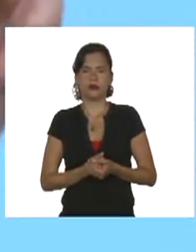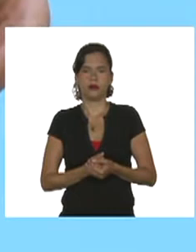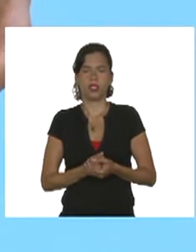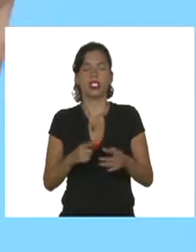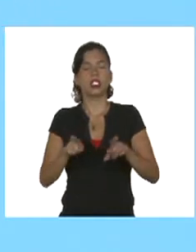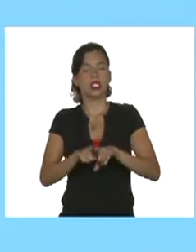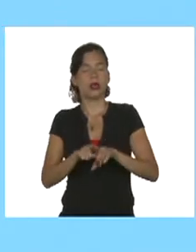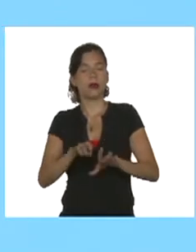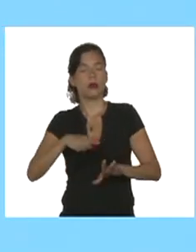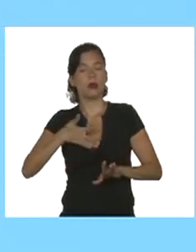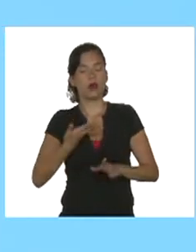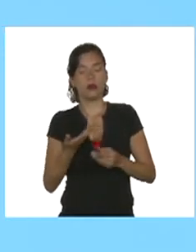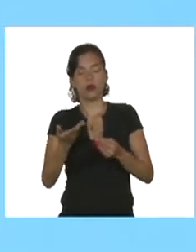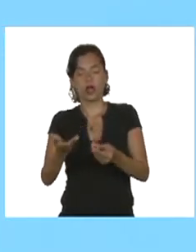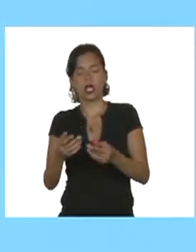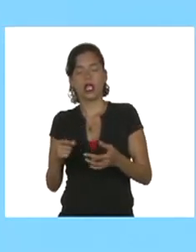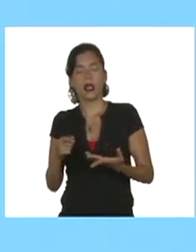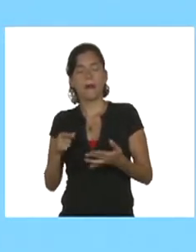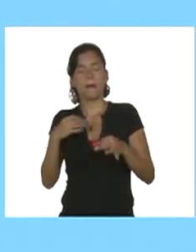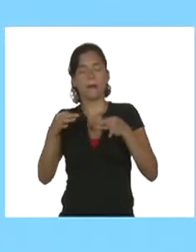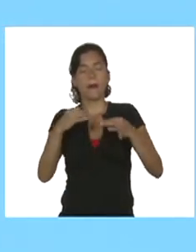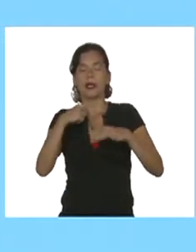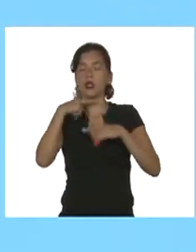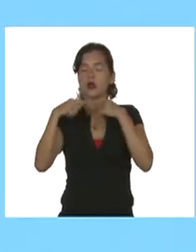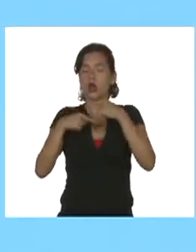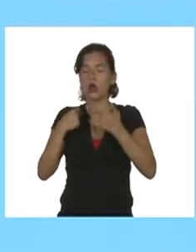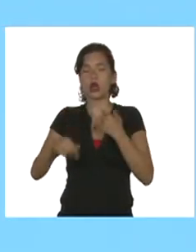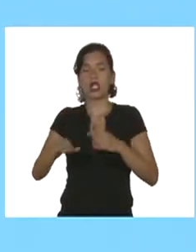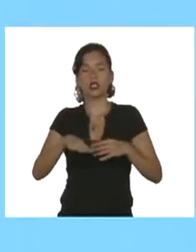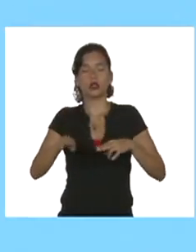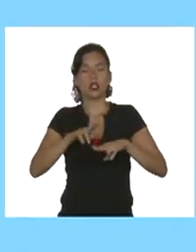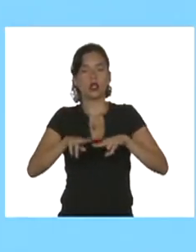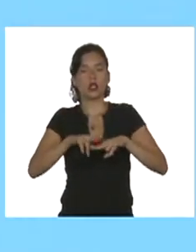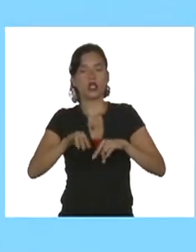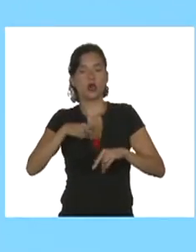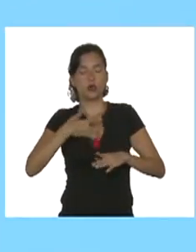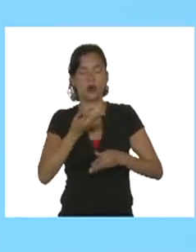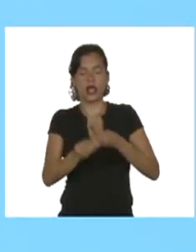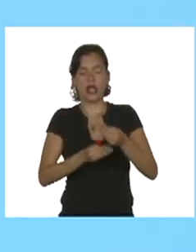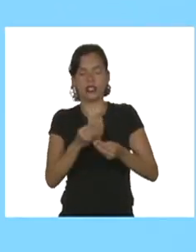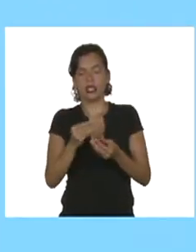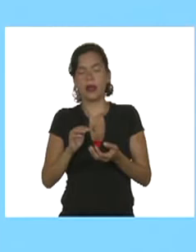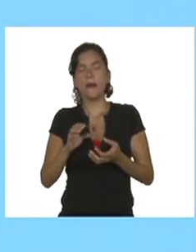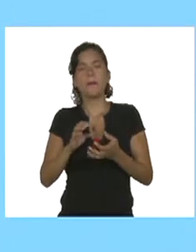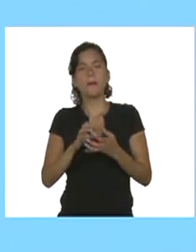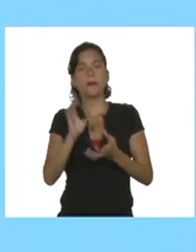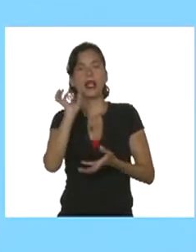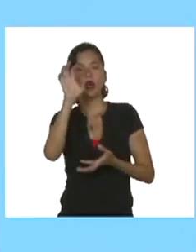También podemos ofrecerle papel crepé a donde ellas o ellos puedan elaborar pequeñas pelotas.